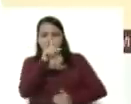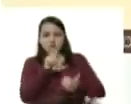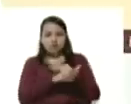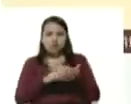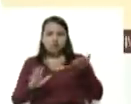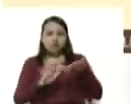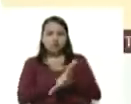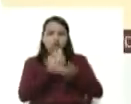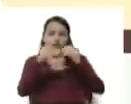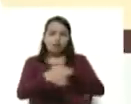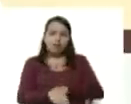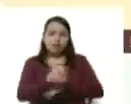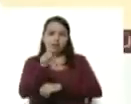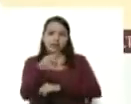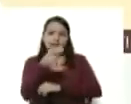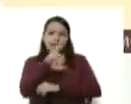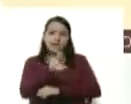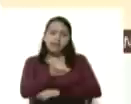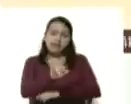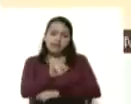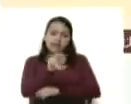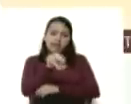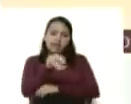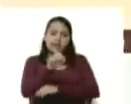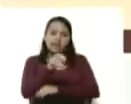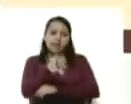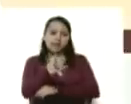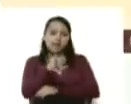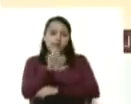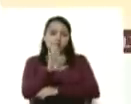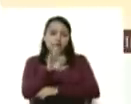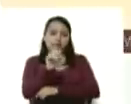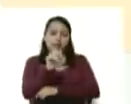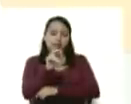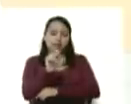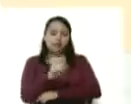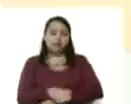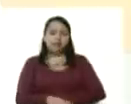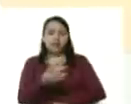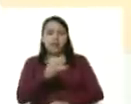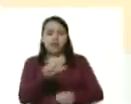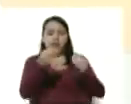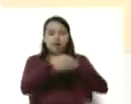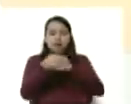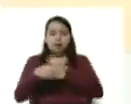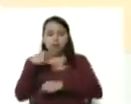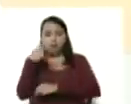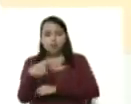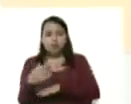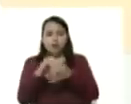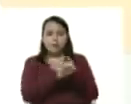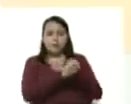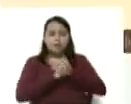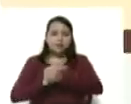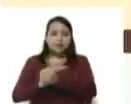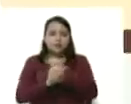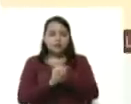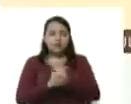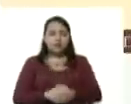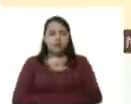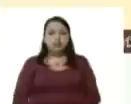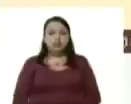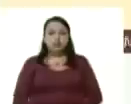del Acuerdo de Ginebra, que establece todos los mecanismos de negociación política amistosas en aras